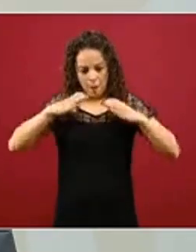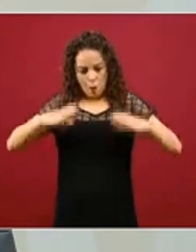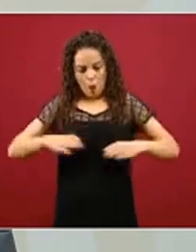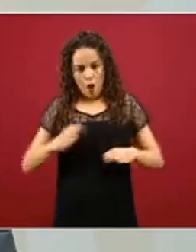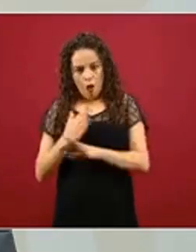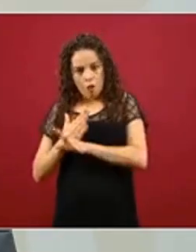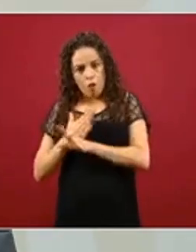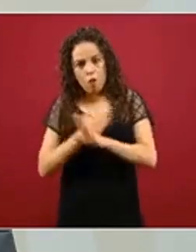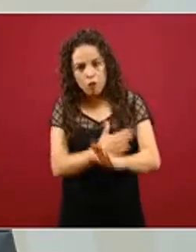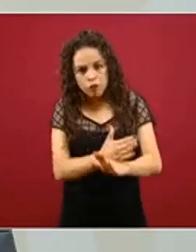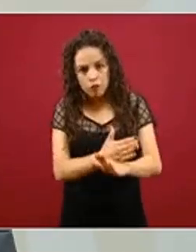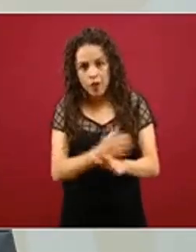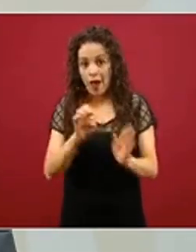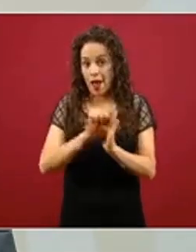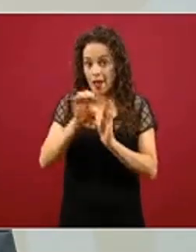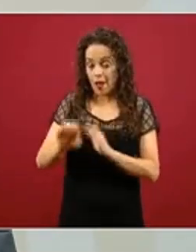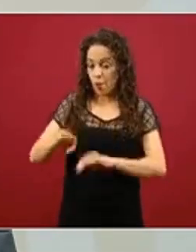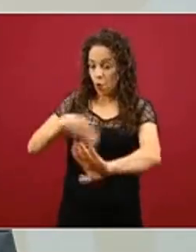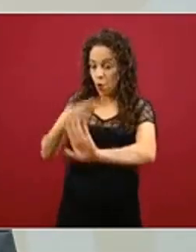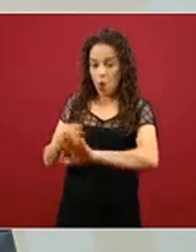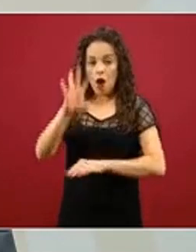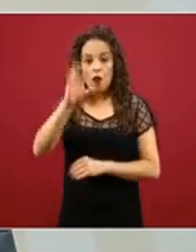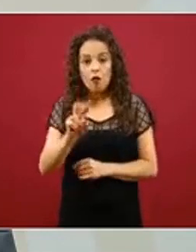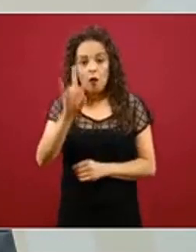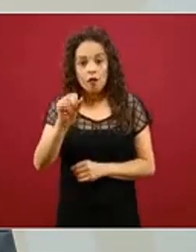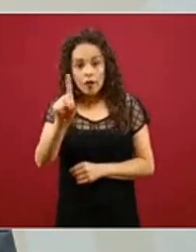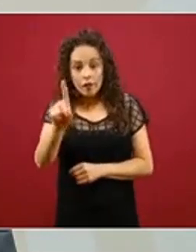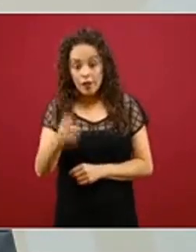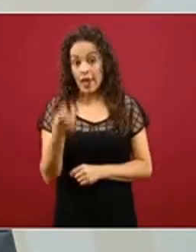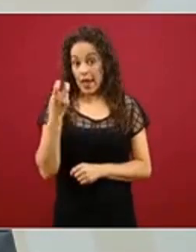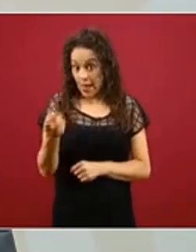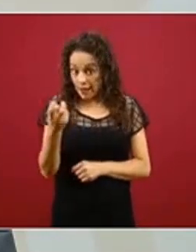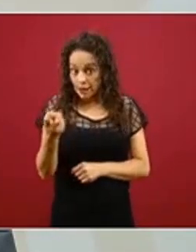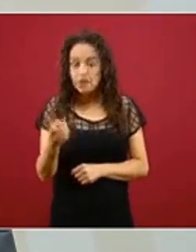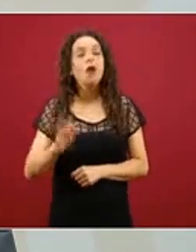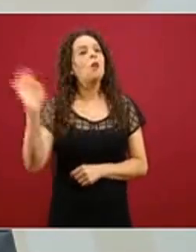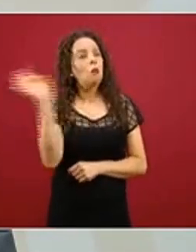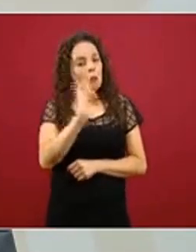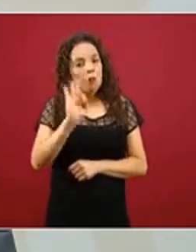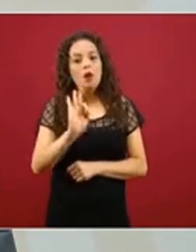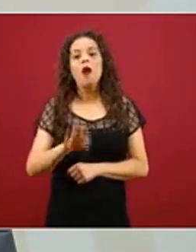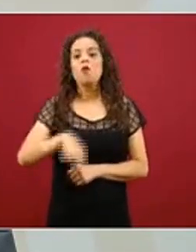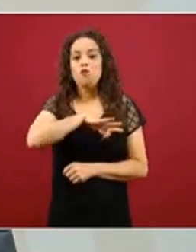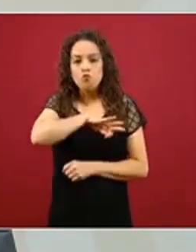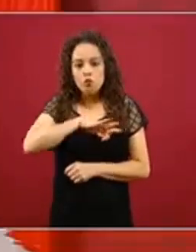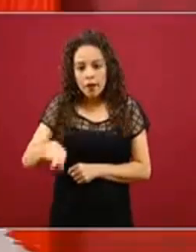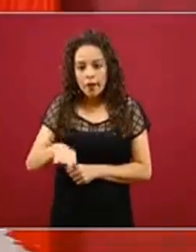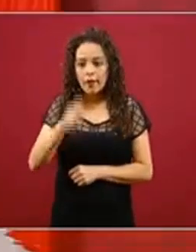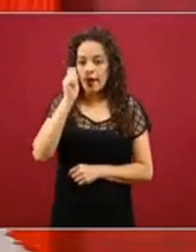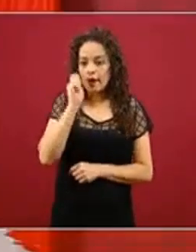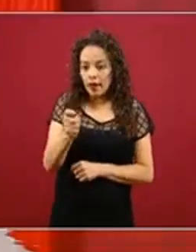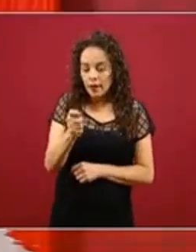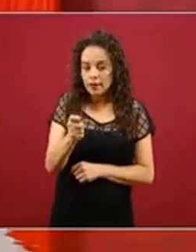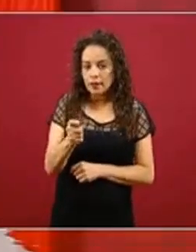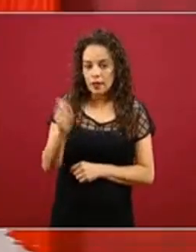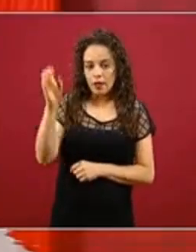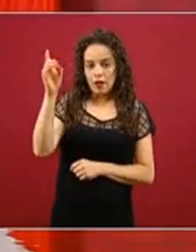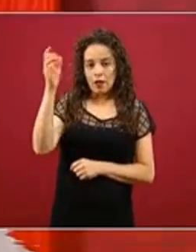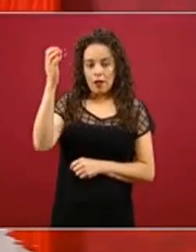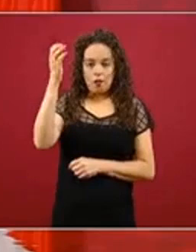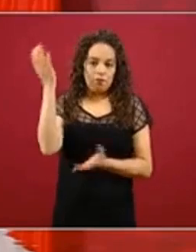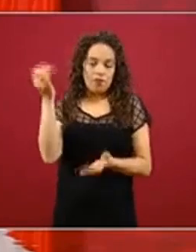concretamente COVID. Y de ello pueden surgir las bases de conocimiento que